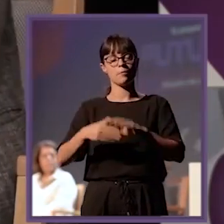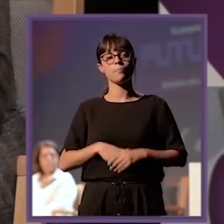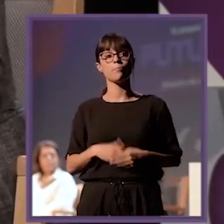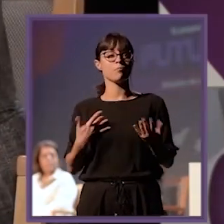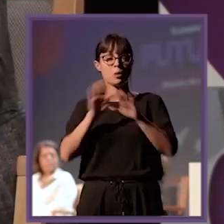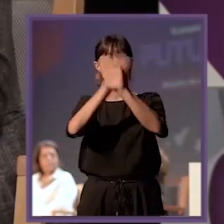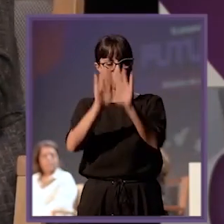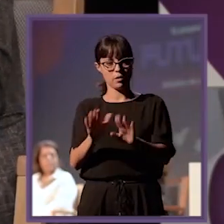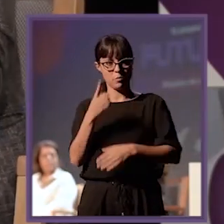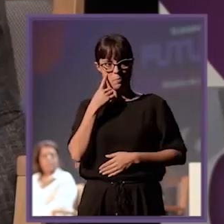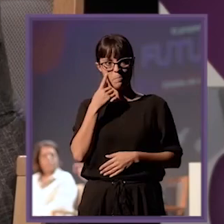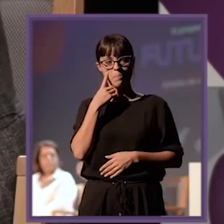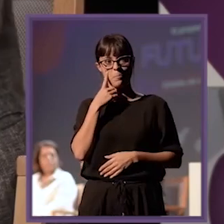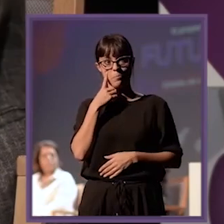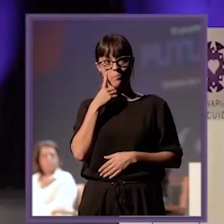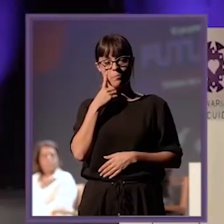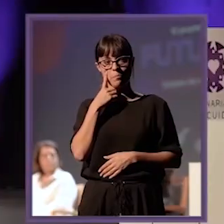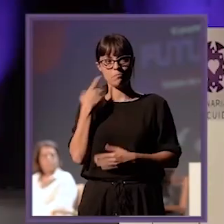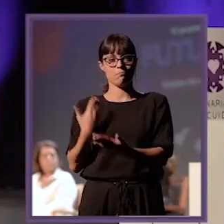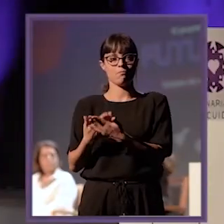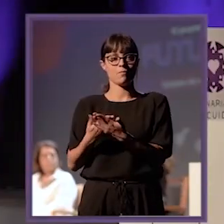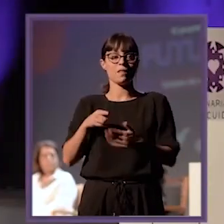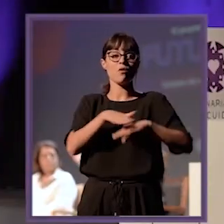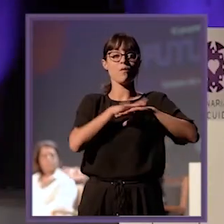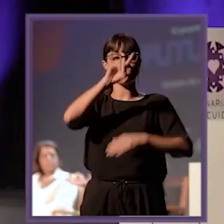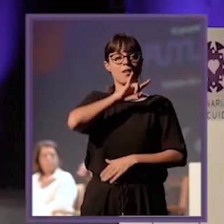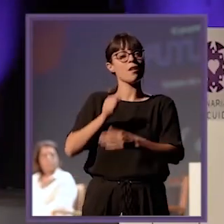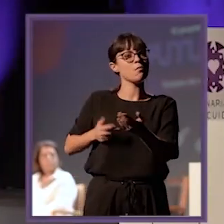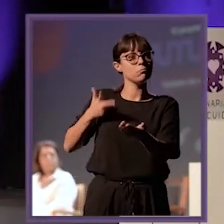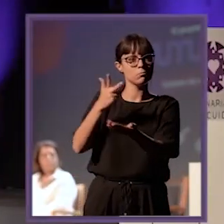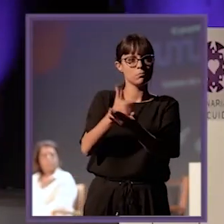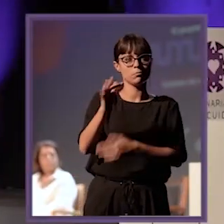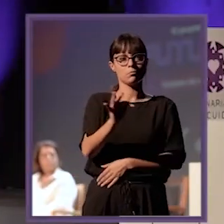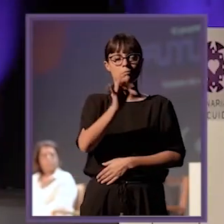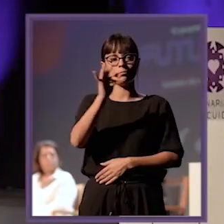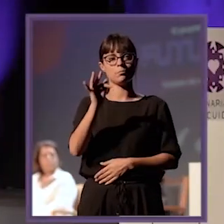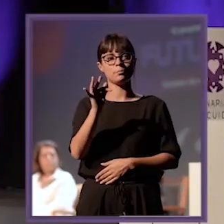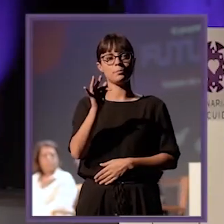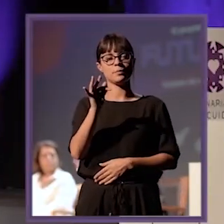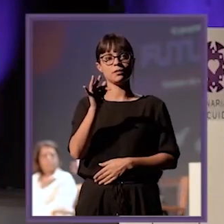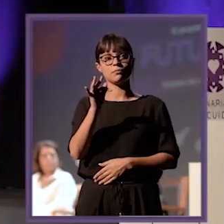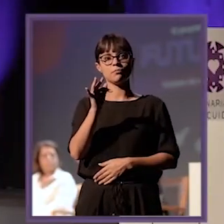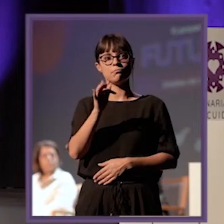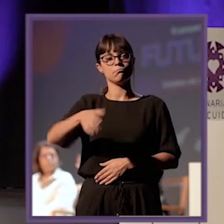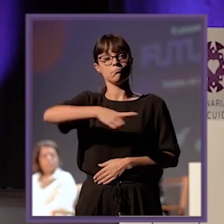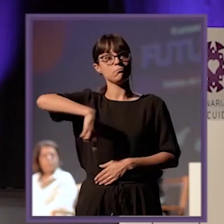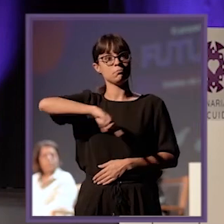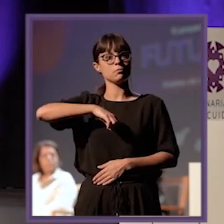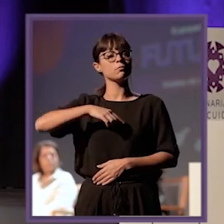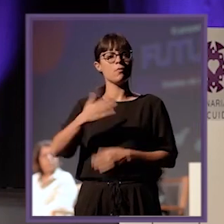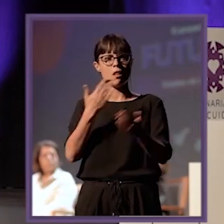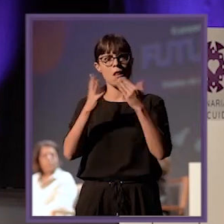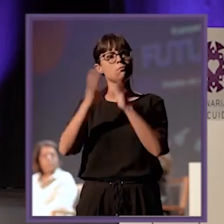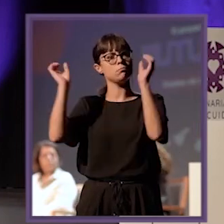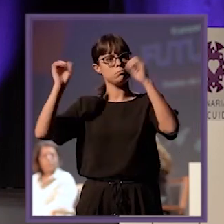es una apuesta no solo del Gobierno de Canarias, sino que pretendemos, y así lo hemos estado hablando,